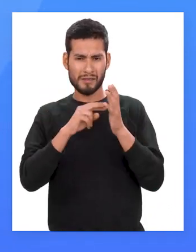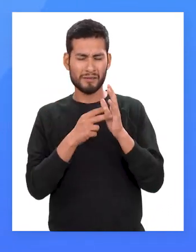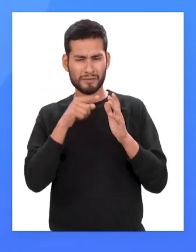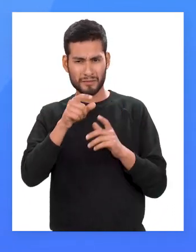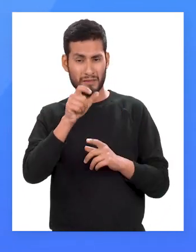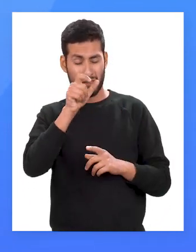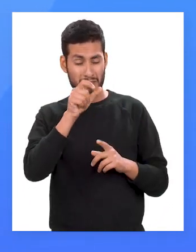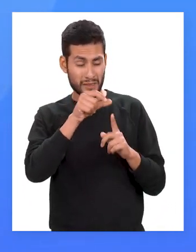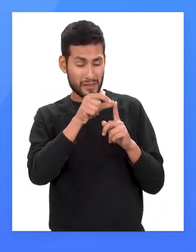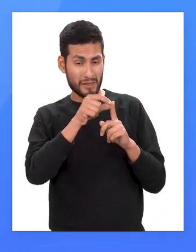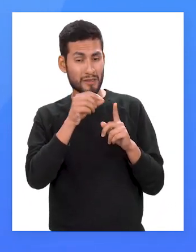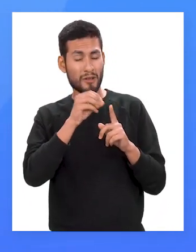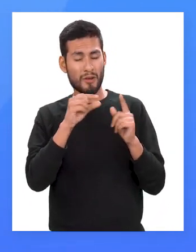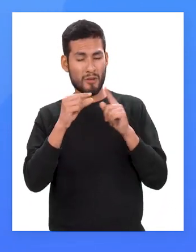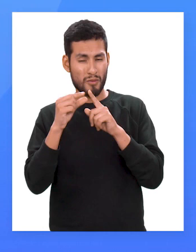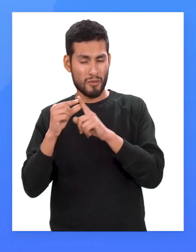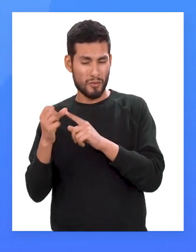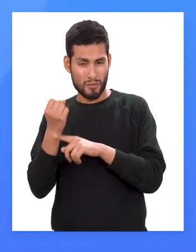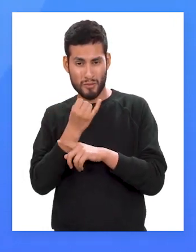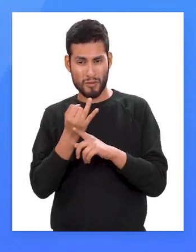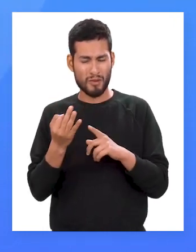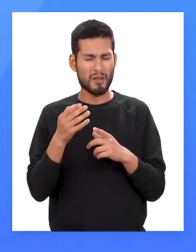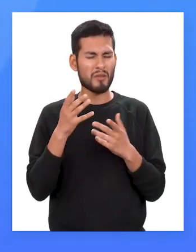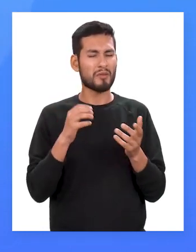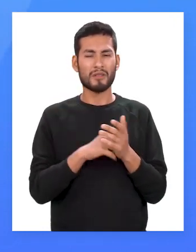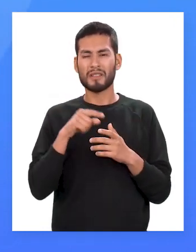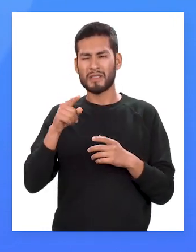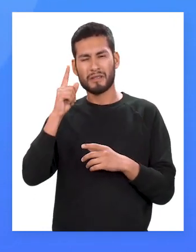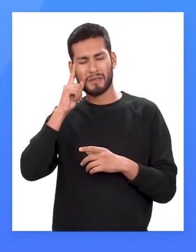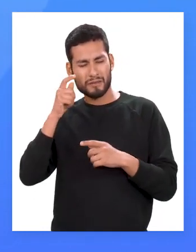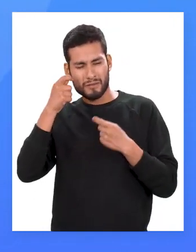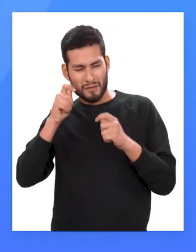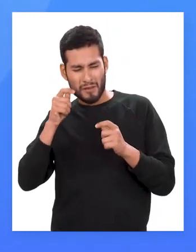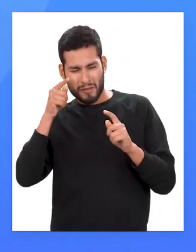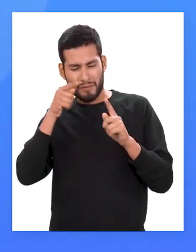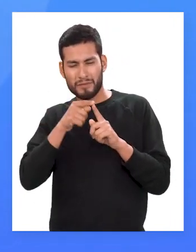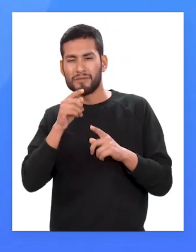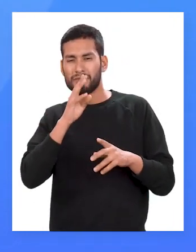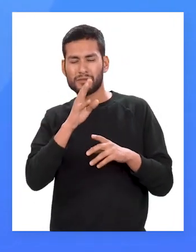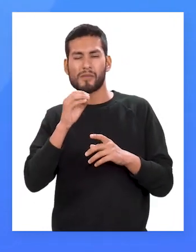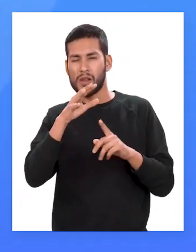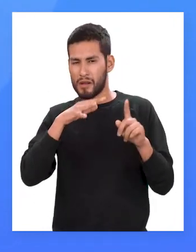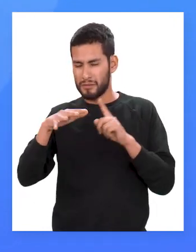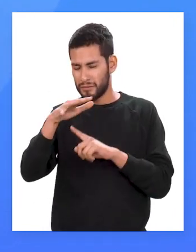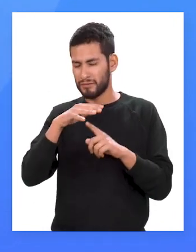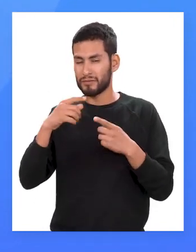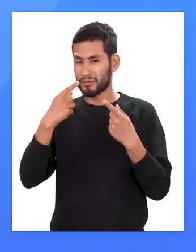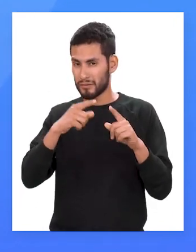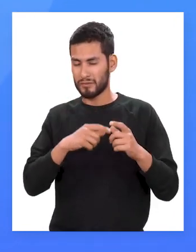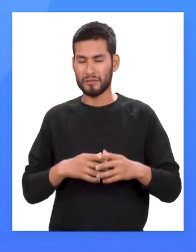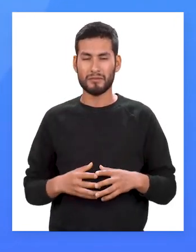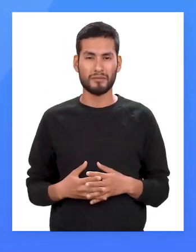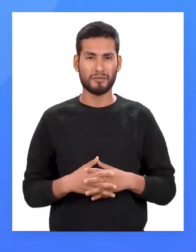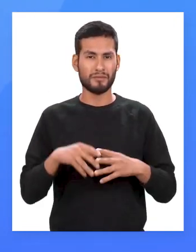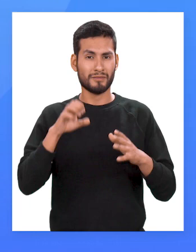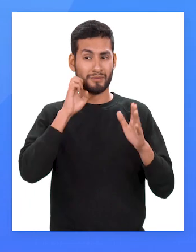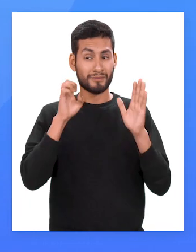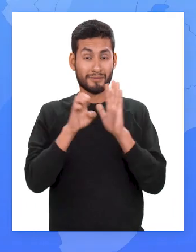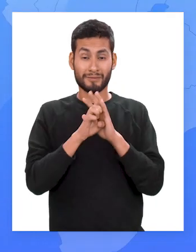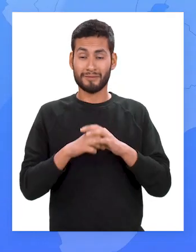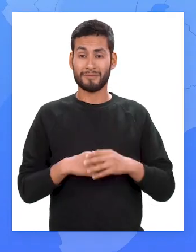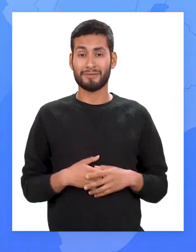que adquiere una palabra o conjunto de palabras en función de la intención del hablante o del contexto en el que se emplea. Por